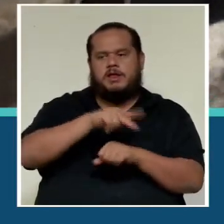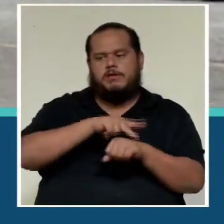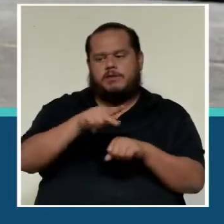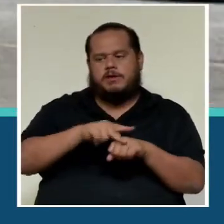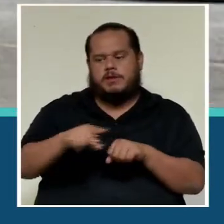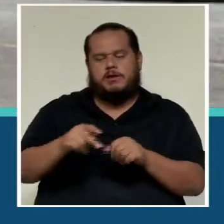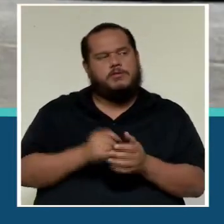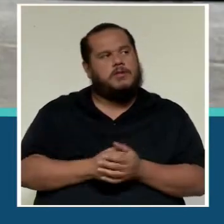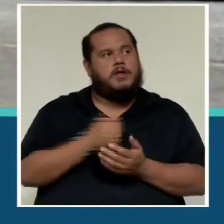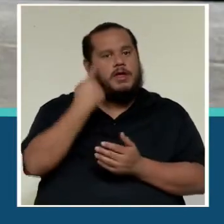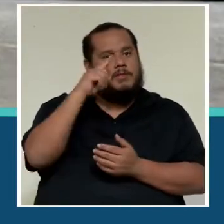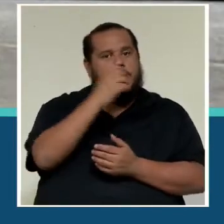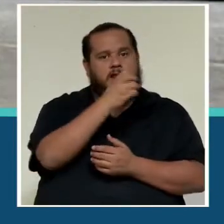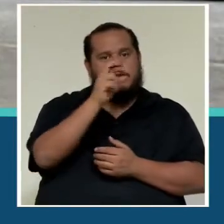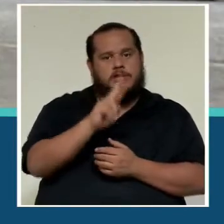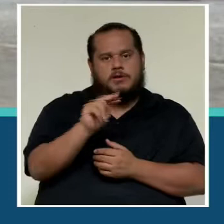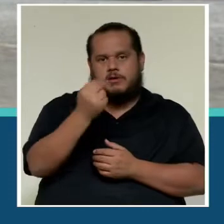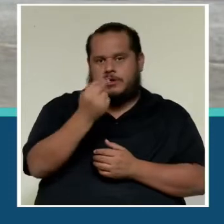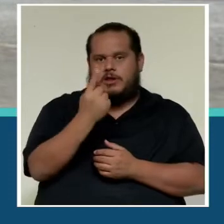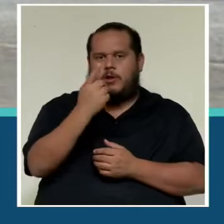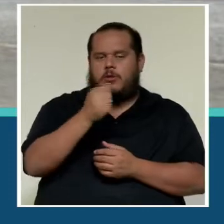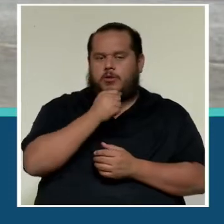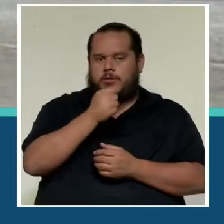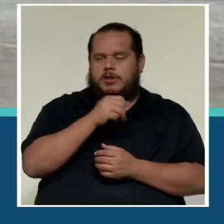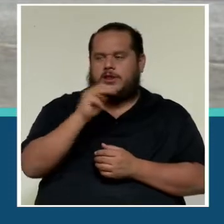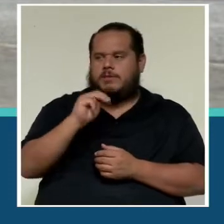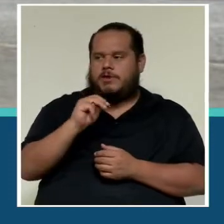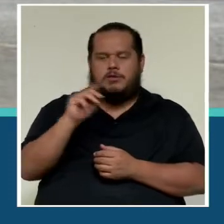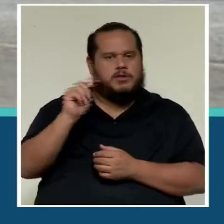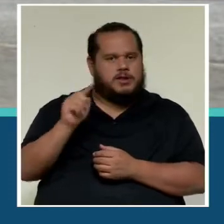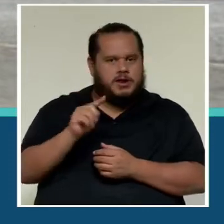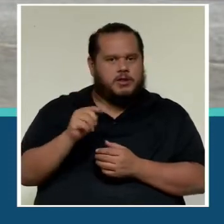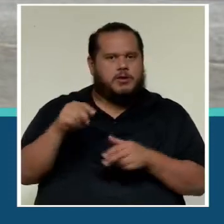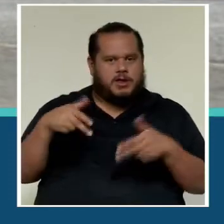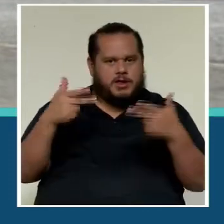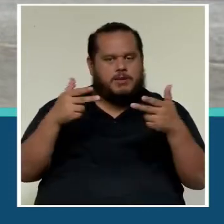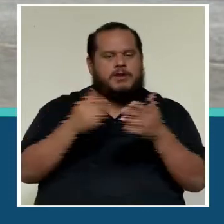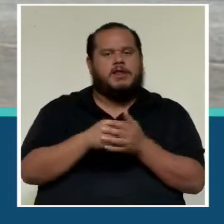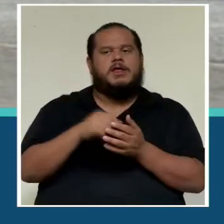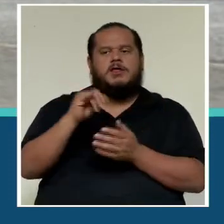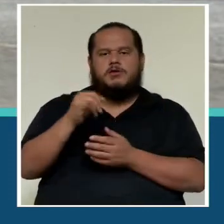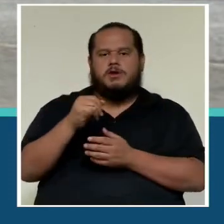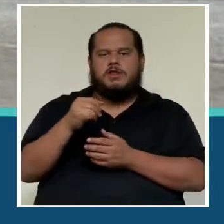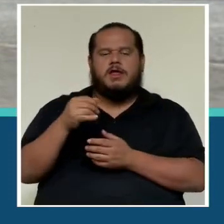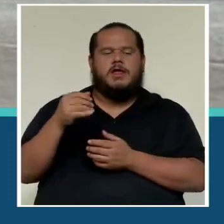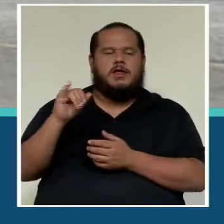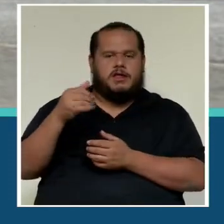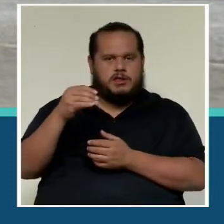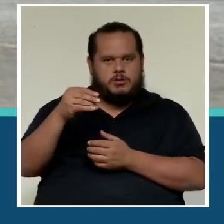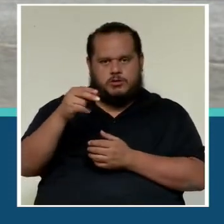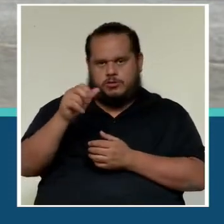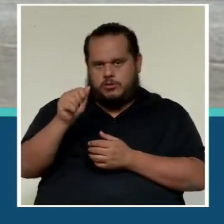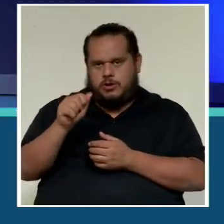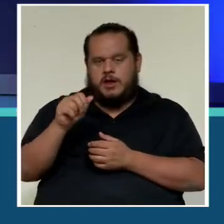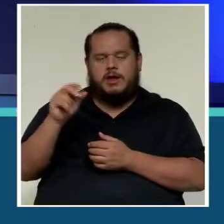Celedón. Para Costa Rica Noticias, un reporte de Milton Celedón en cámaras y Johan García Gómez desde el Valle del General.